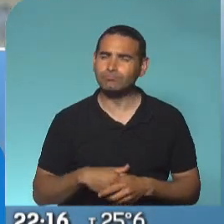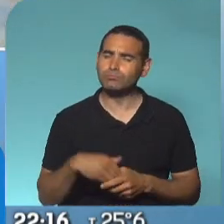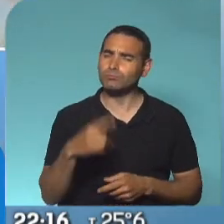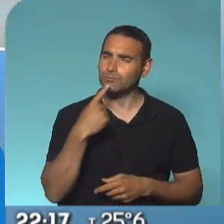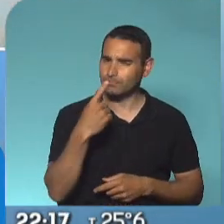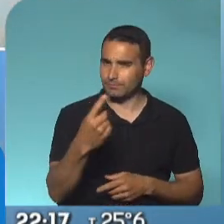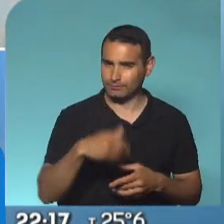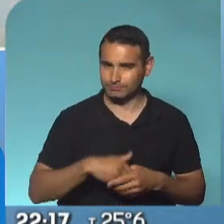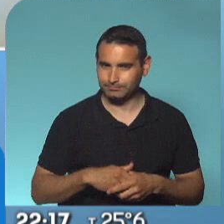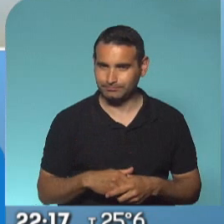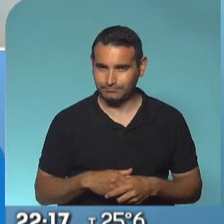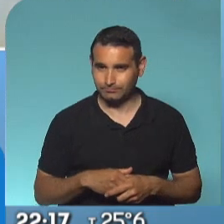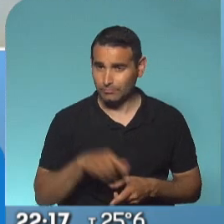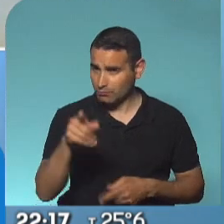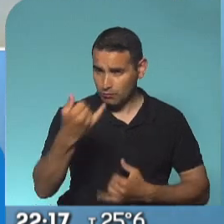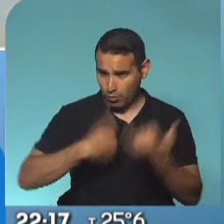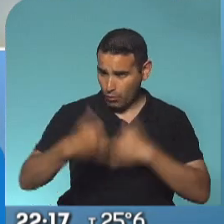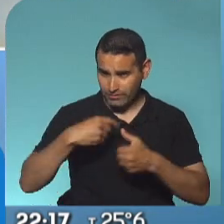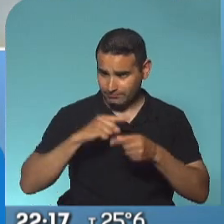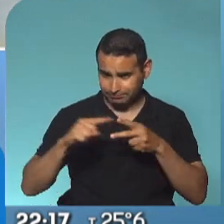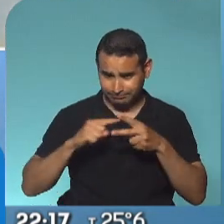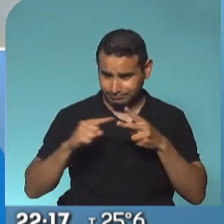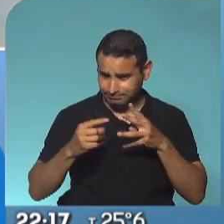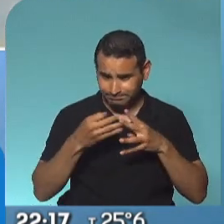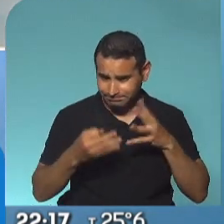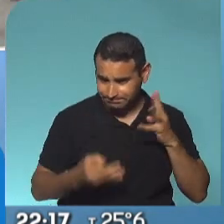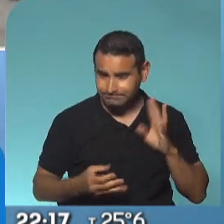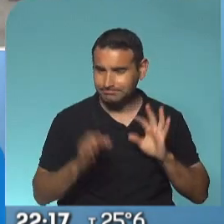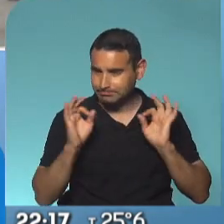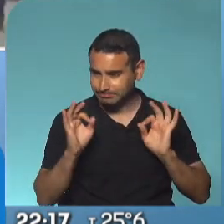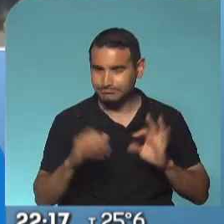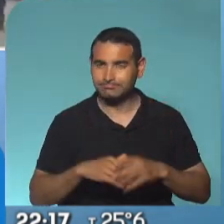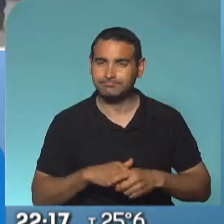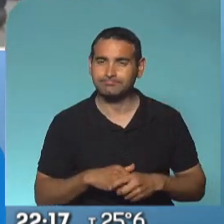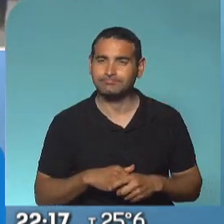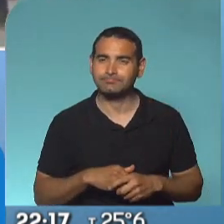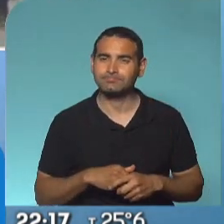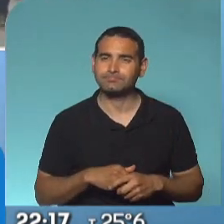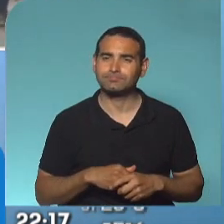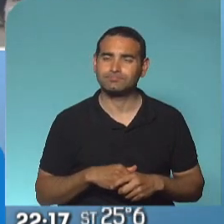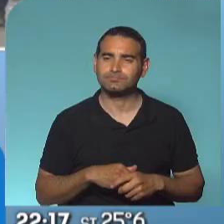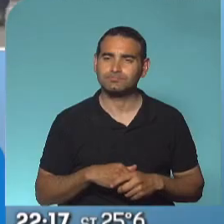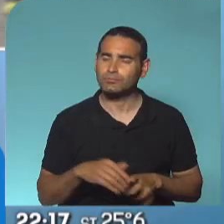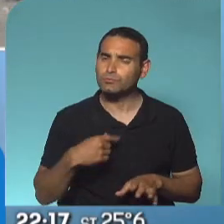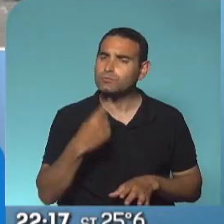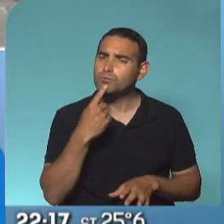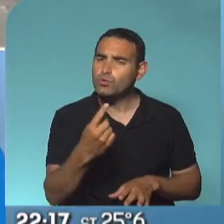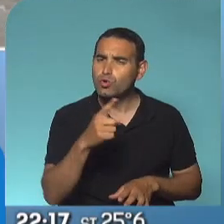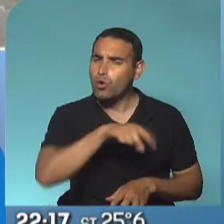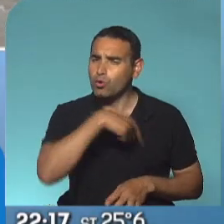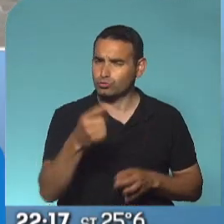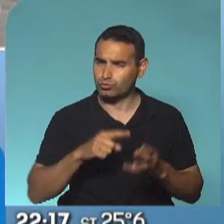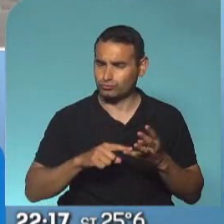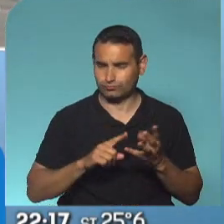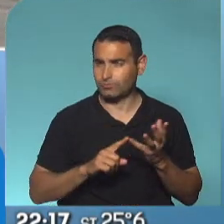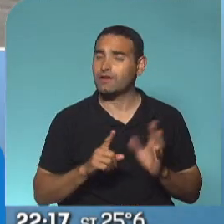Inés, describiste muy bien los distintos factores que determinan que esto, sin ninguna duda, es un golpe de Estado. Te quería preguntar por otro factor